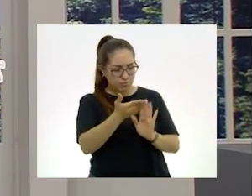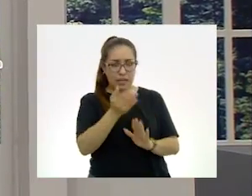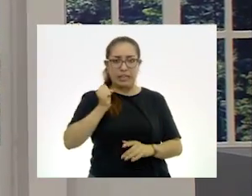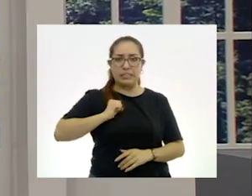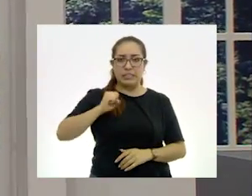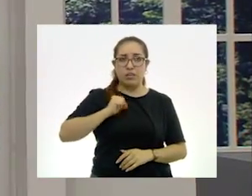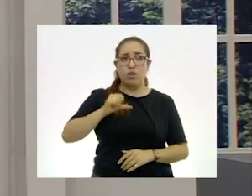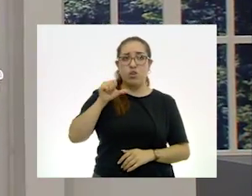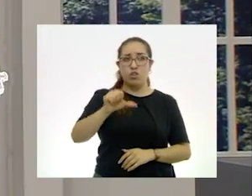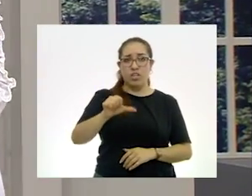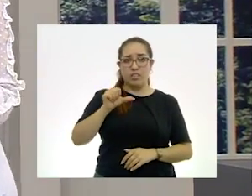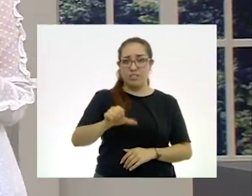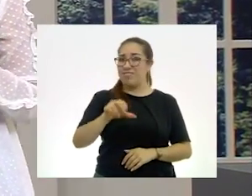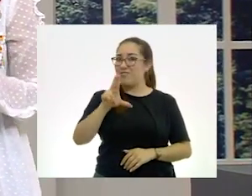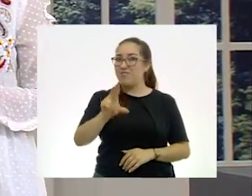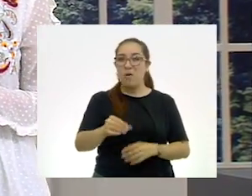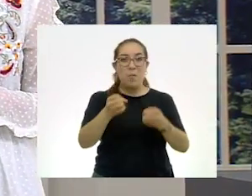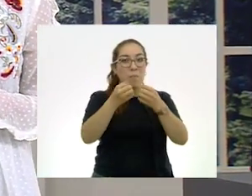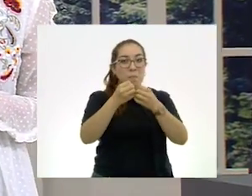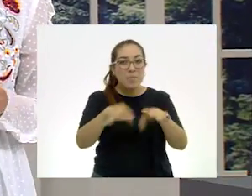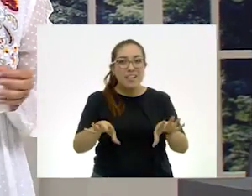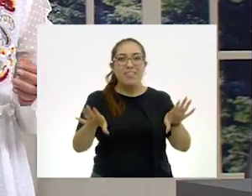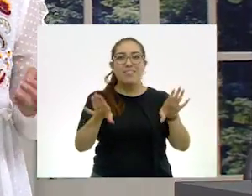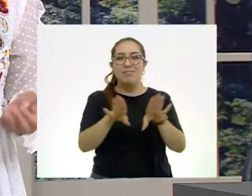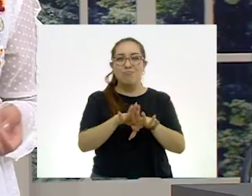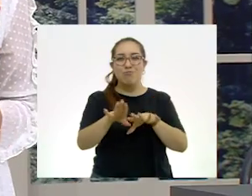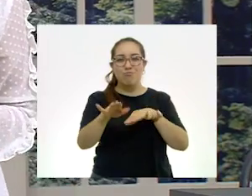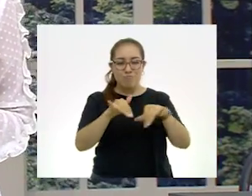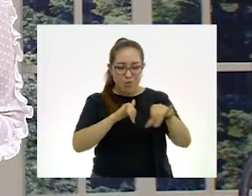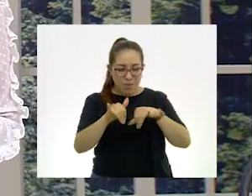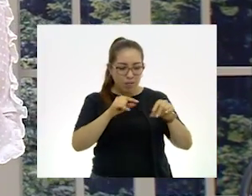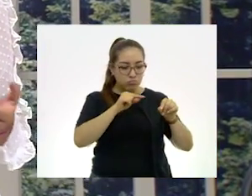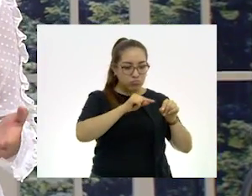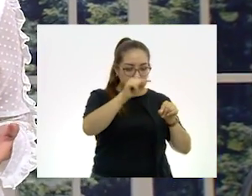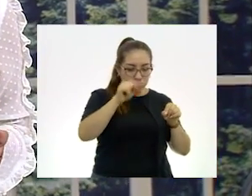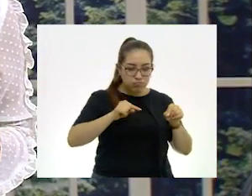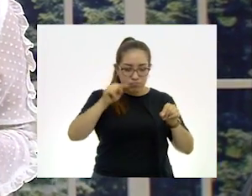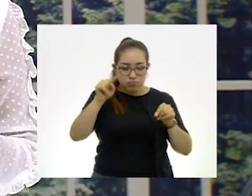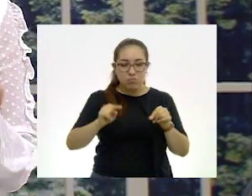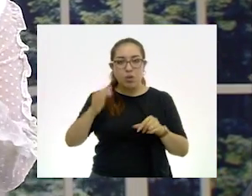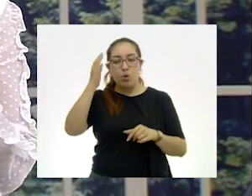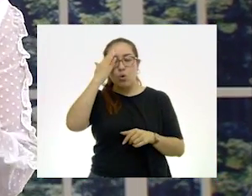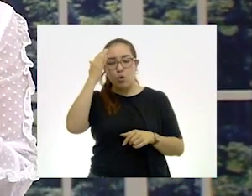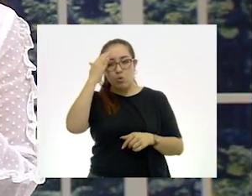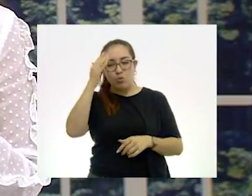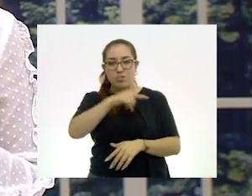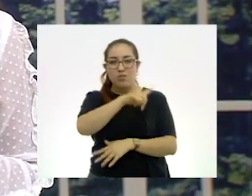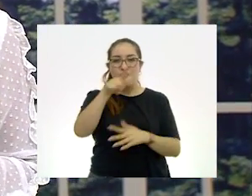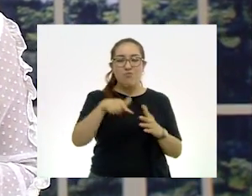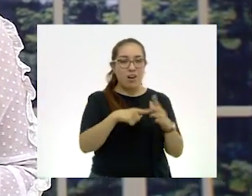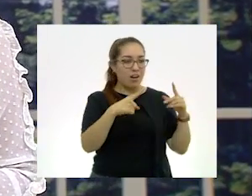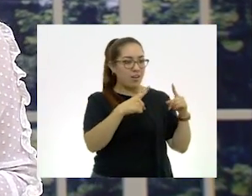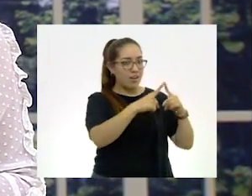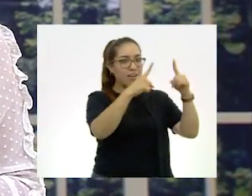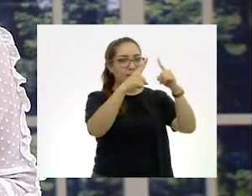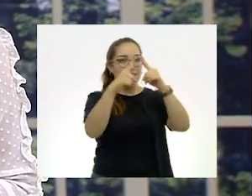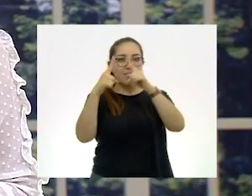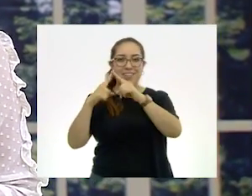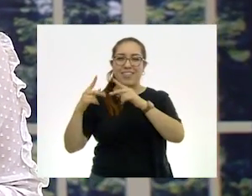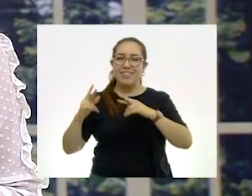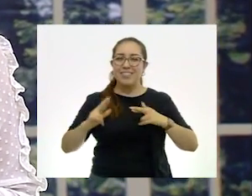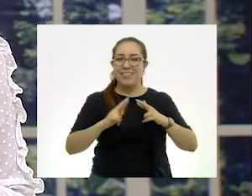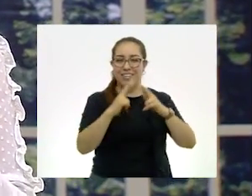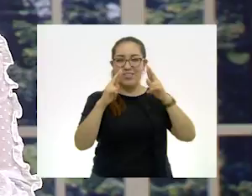no deben perderse la Ruta de los Conventos, una excelente opción para conocer los templos de las distintas órdenes religiosas del